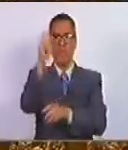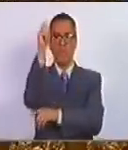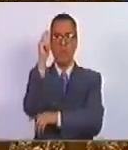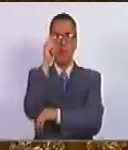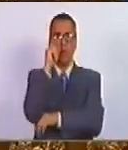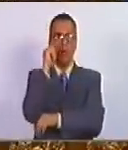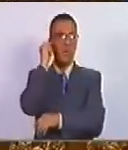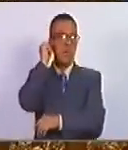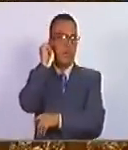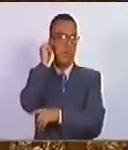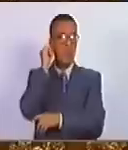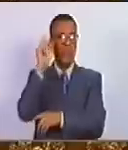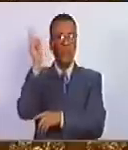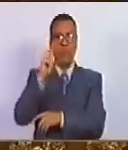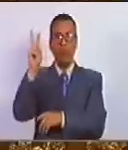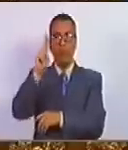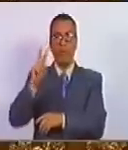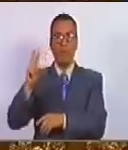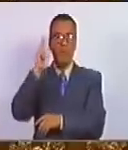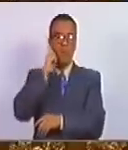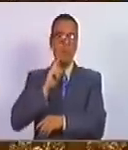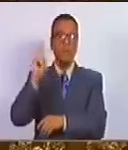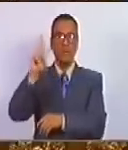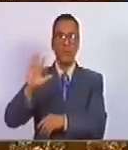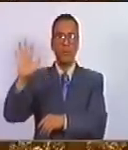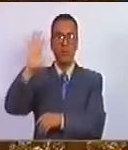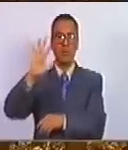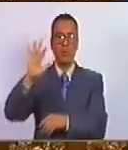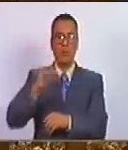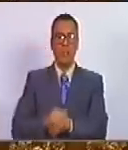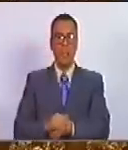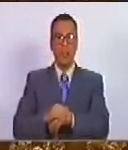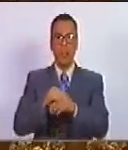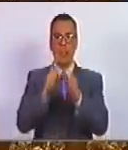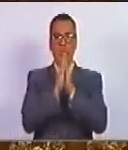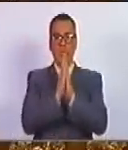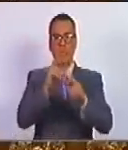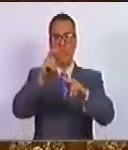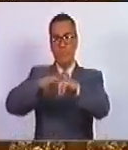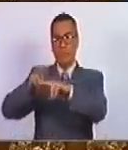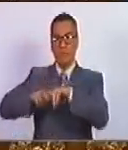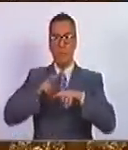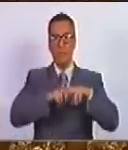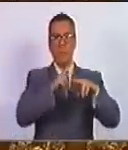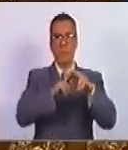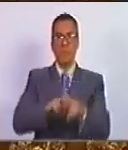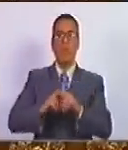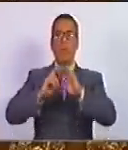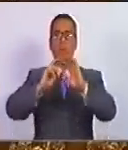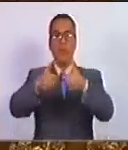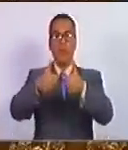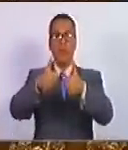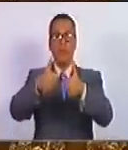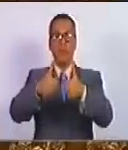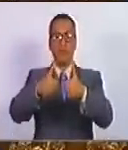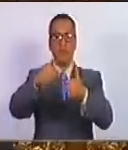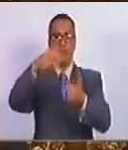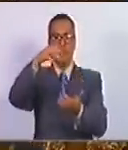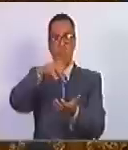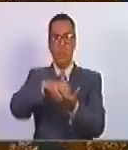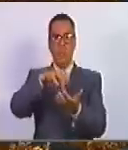diputadas y diputados de la República Bolivariana de Venezuela, ocupen sus correspondientes curules para dar inicio a la